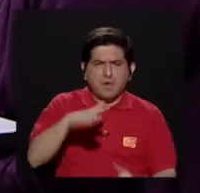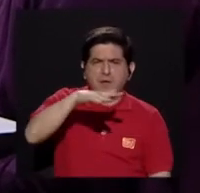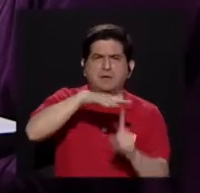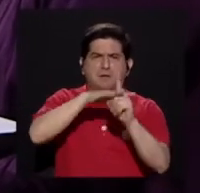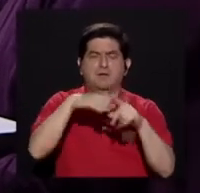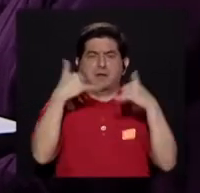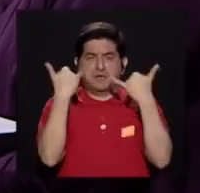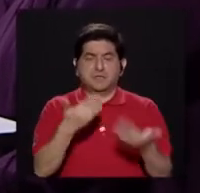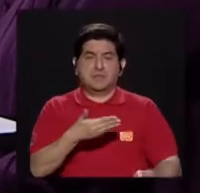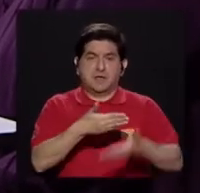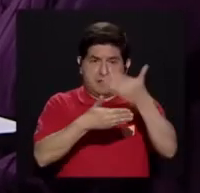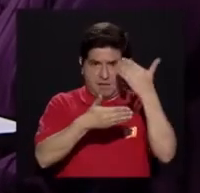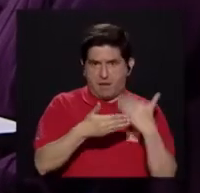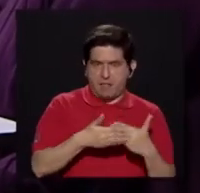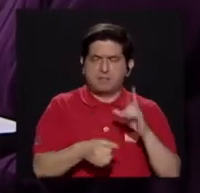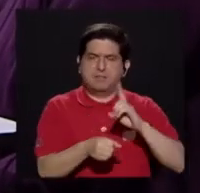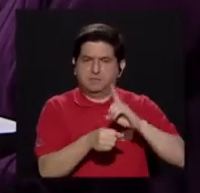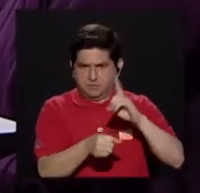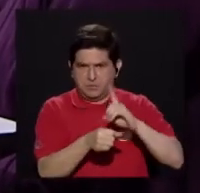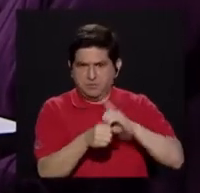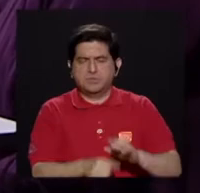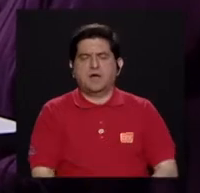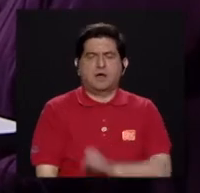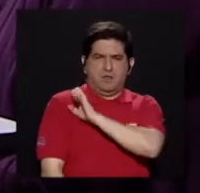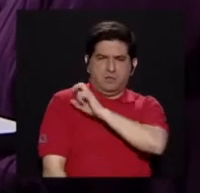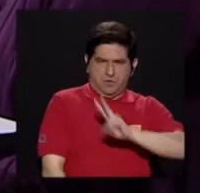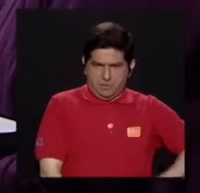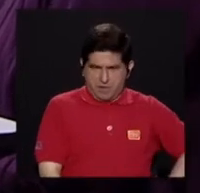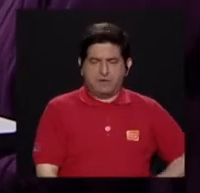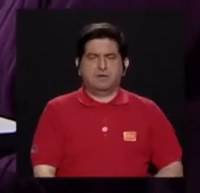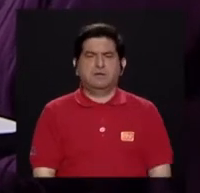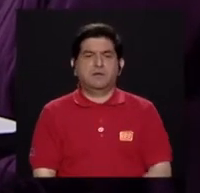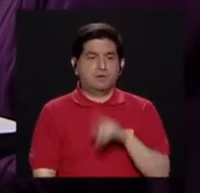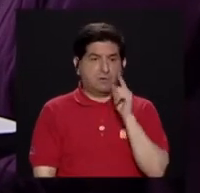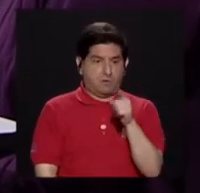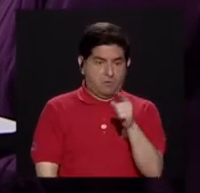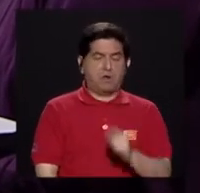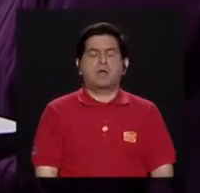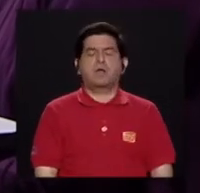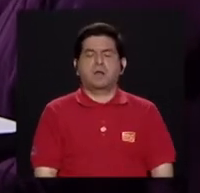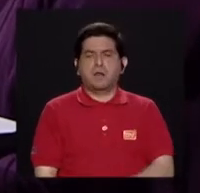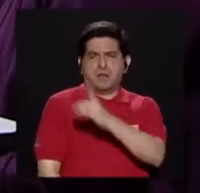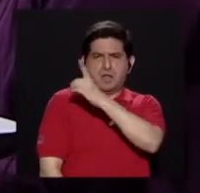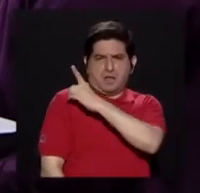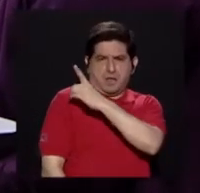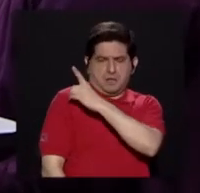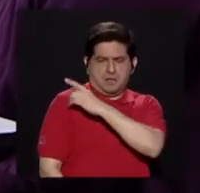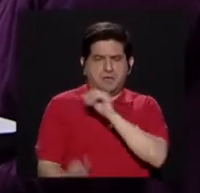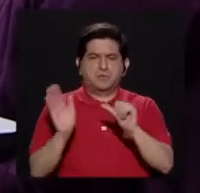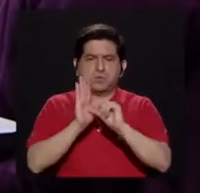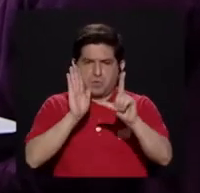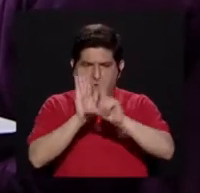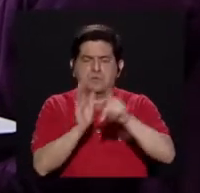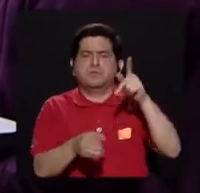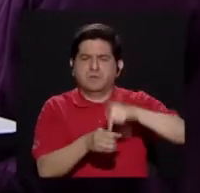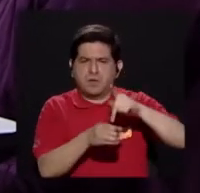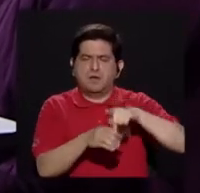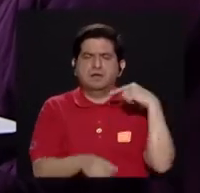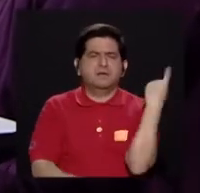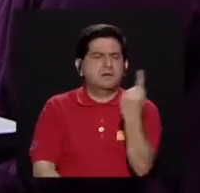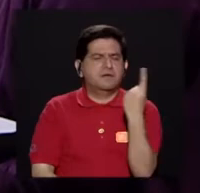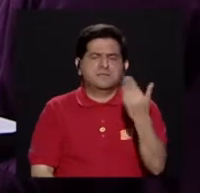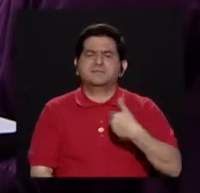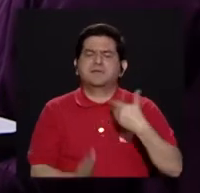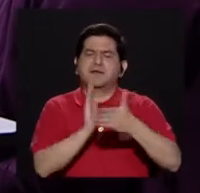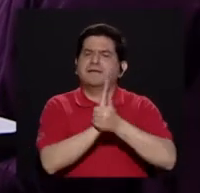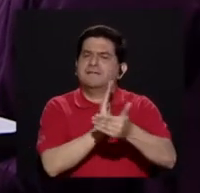Ya hubo otro diputado evangélico que había estado incluso en el directorio legislativo. Es decir, siempre tienen